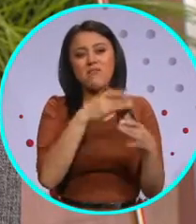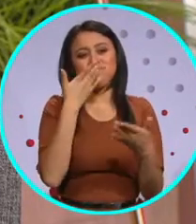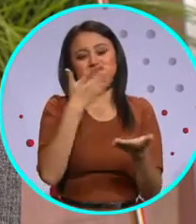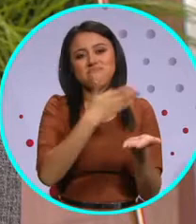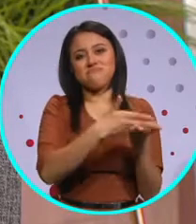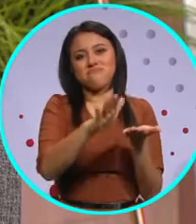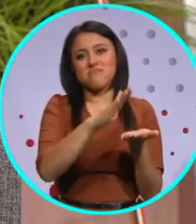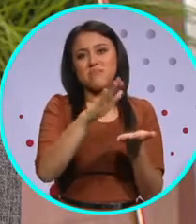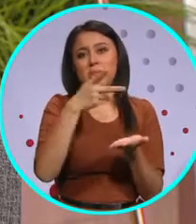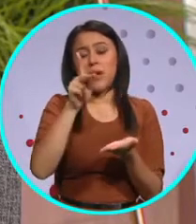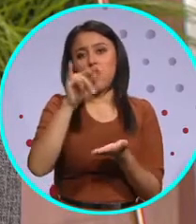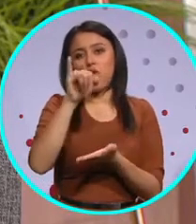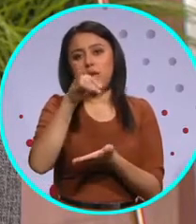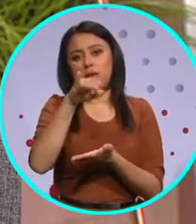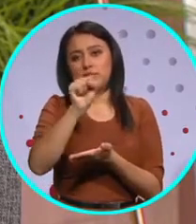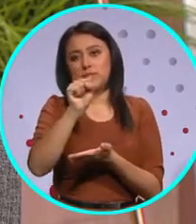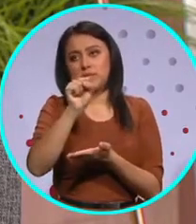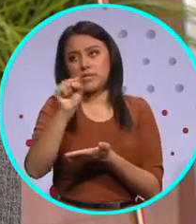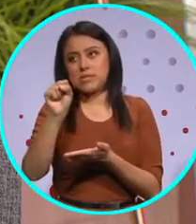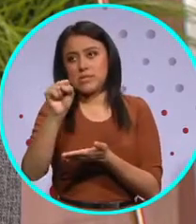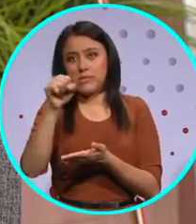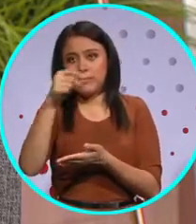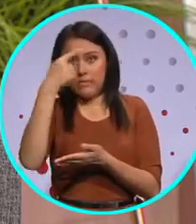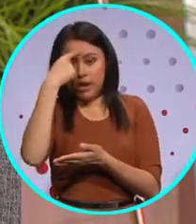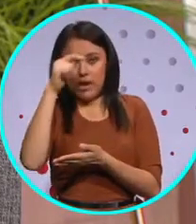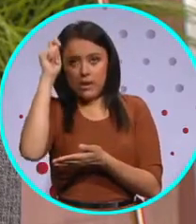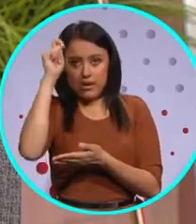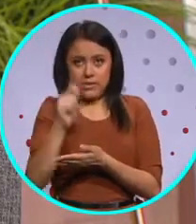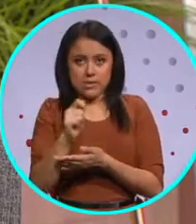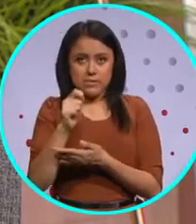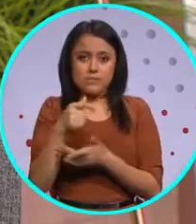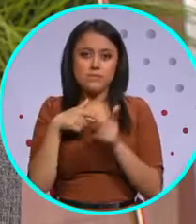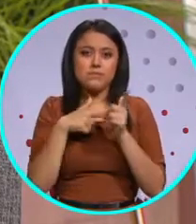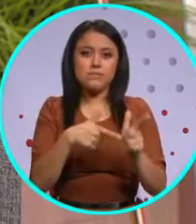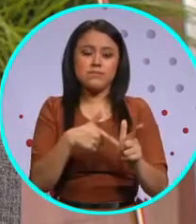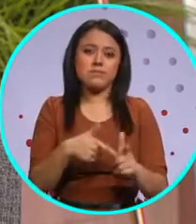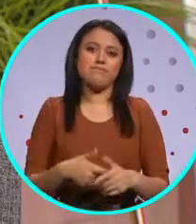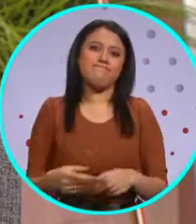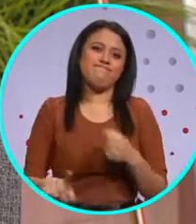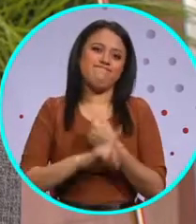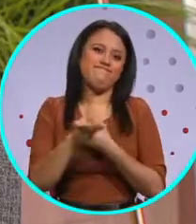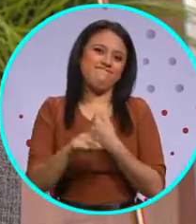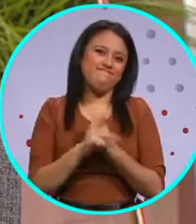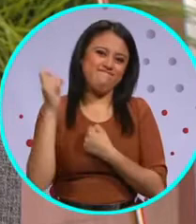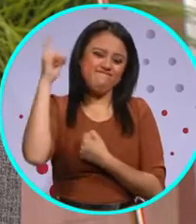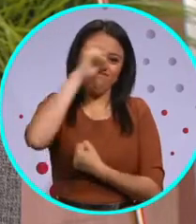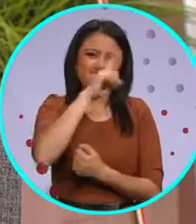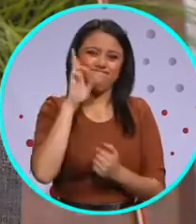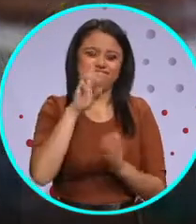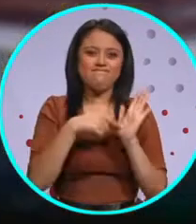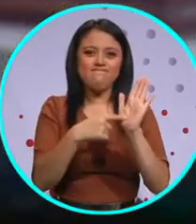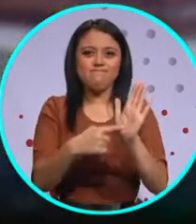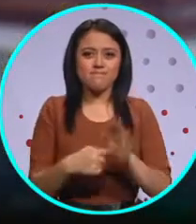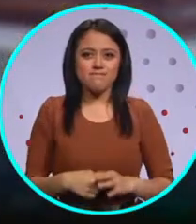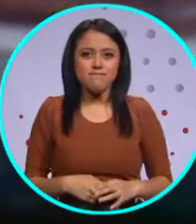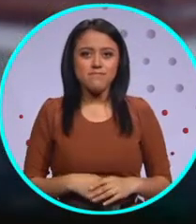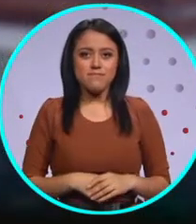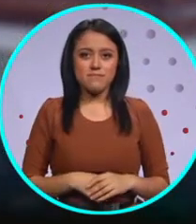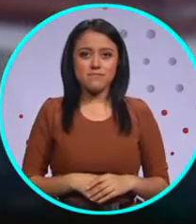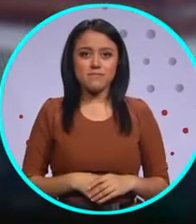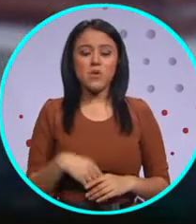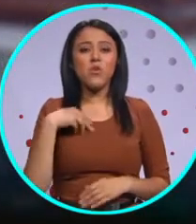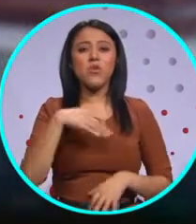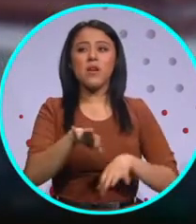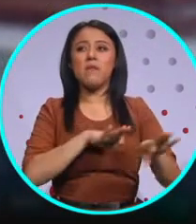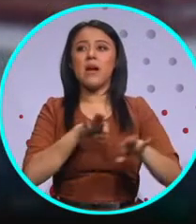el instituto mexicano del seguro social para poder pensionarse pues la travesía ha sido larga trabajé